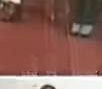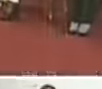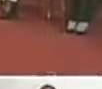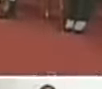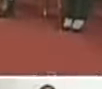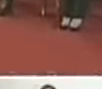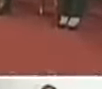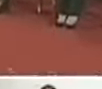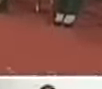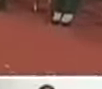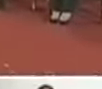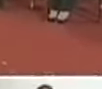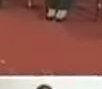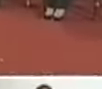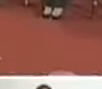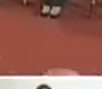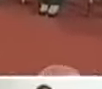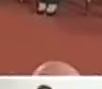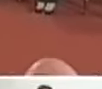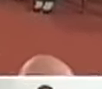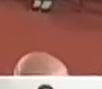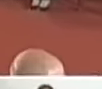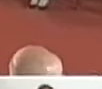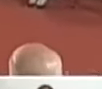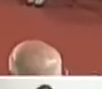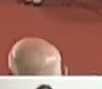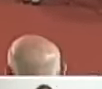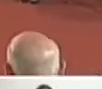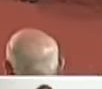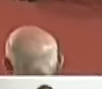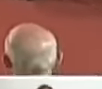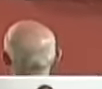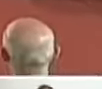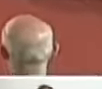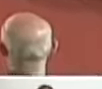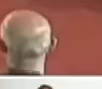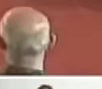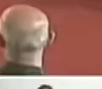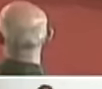nos viene y nos nutre.